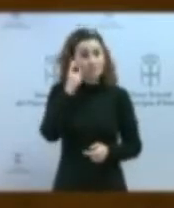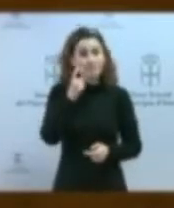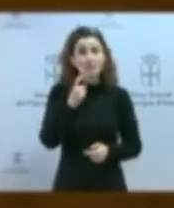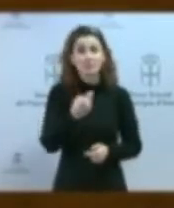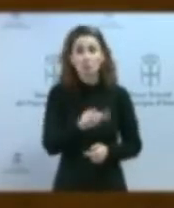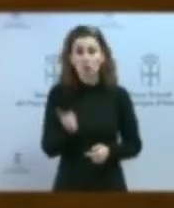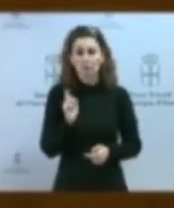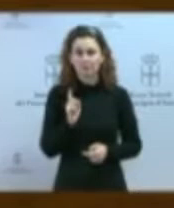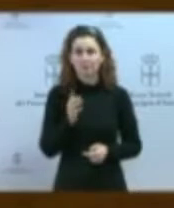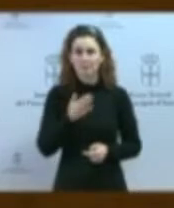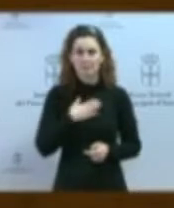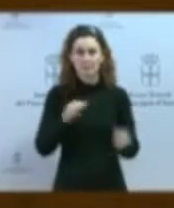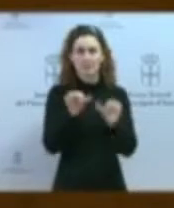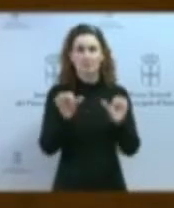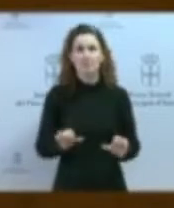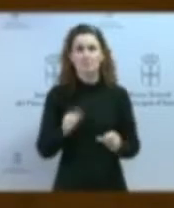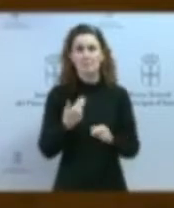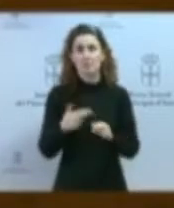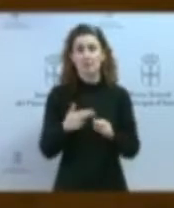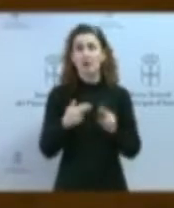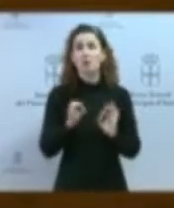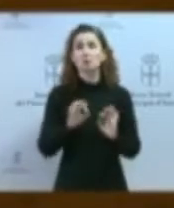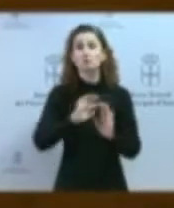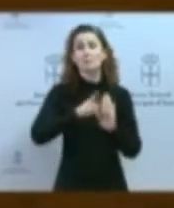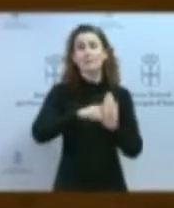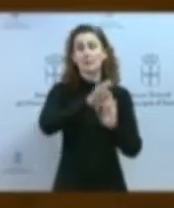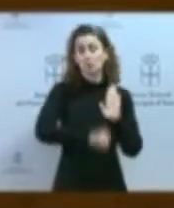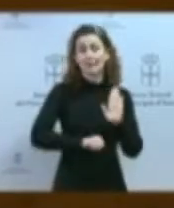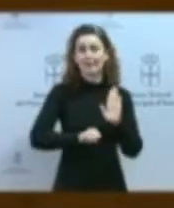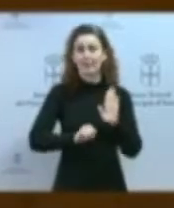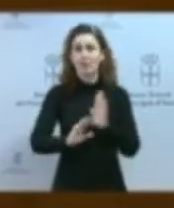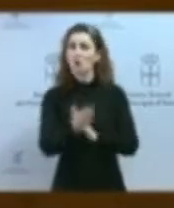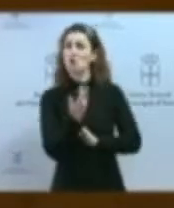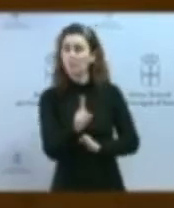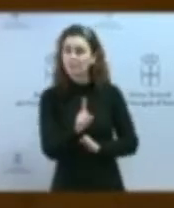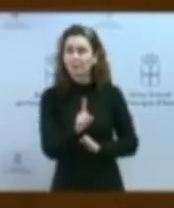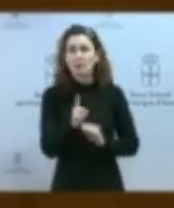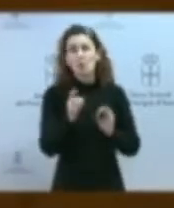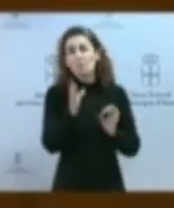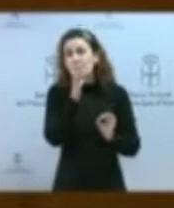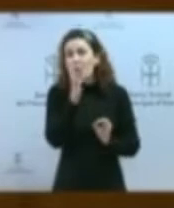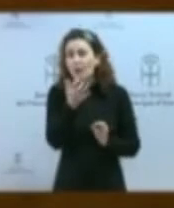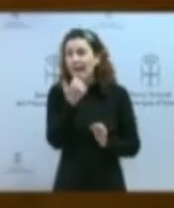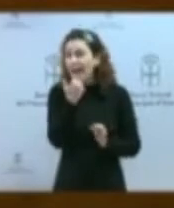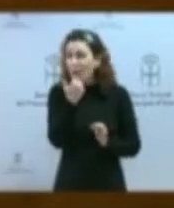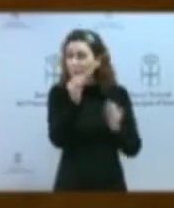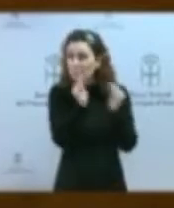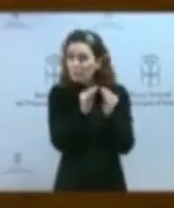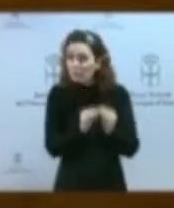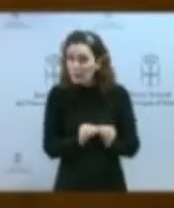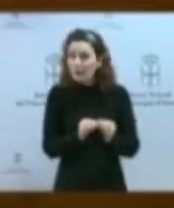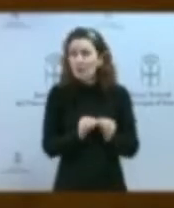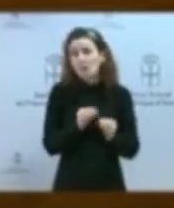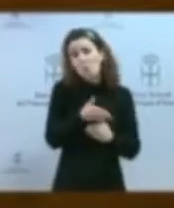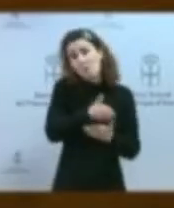la totalidad porque creemos que hemos encontrado suficientes puntos en común para considerar que una parte sustancial de estas cuentas responde